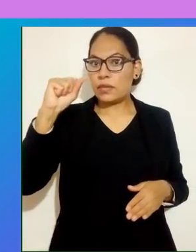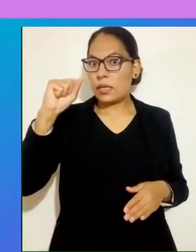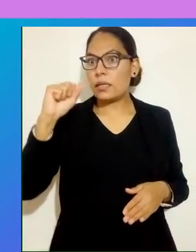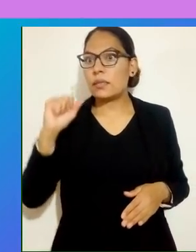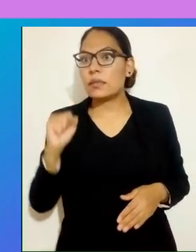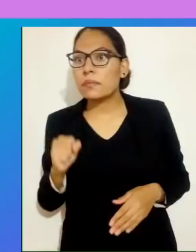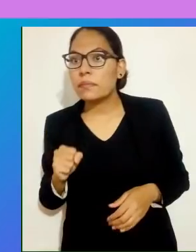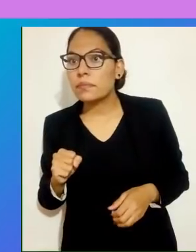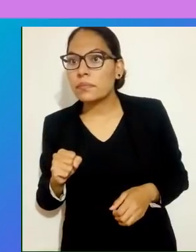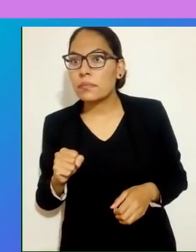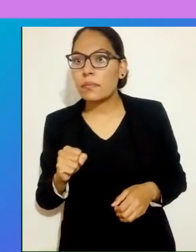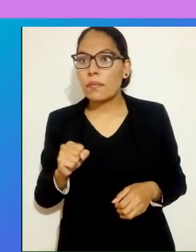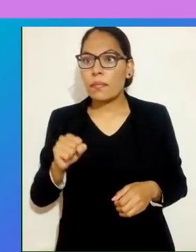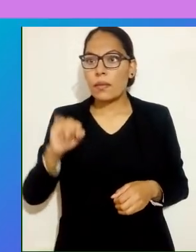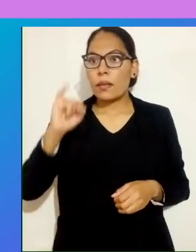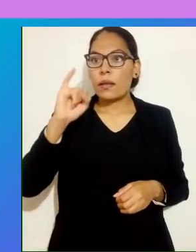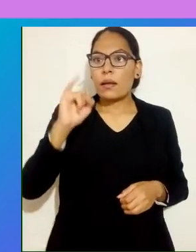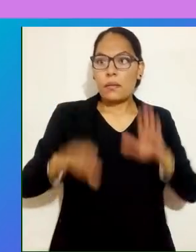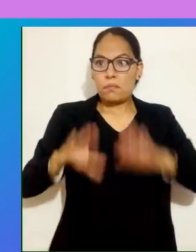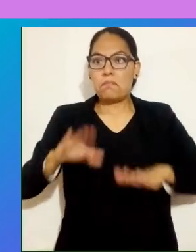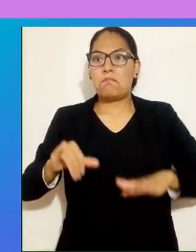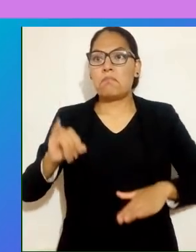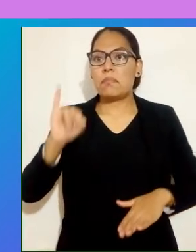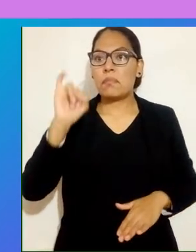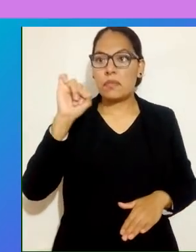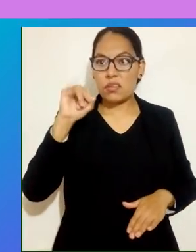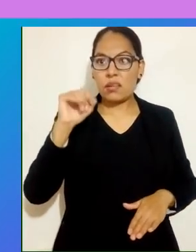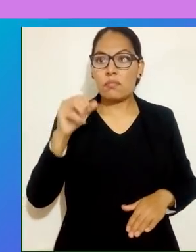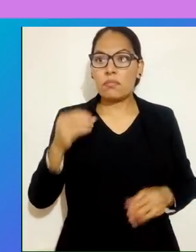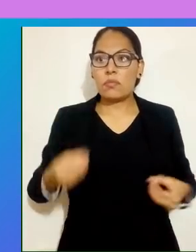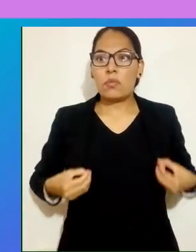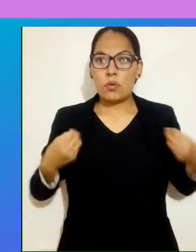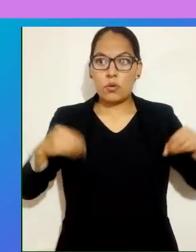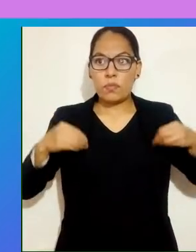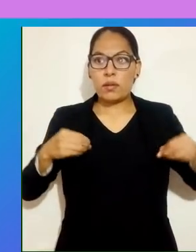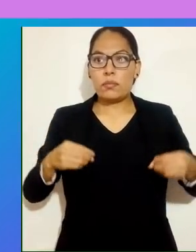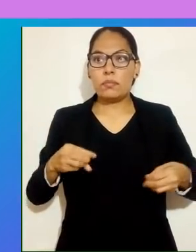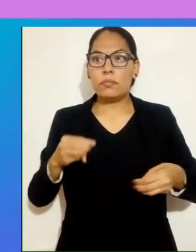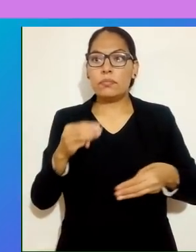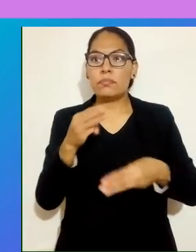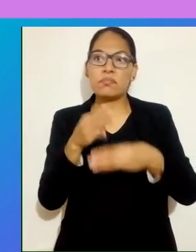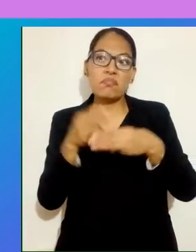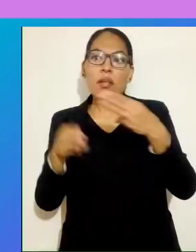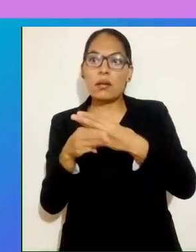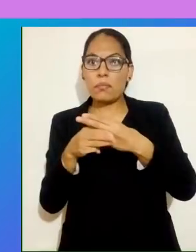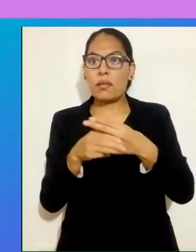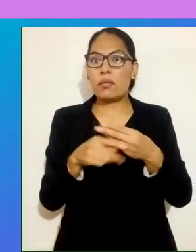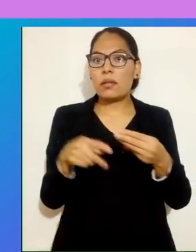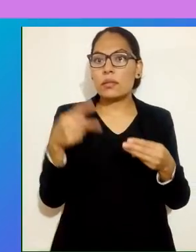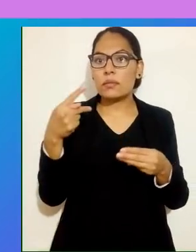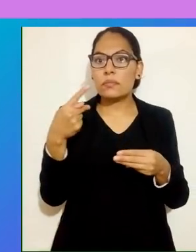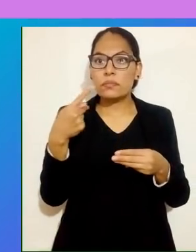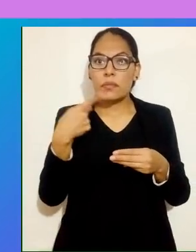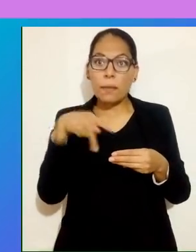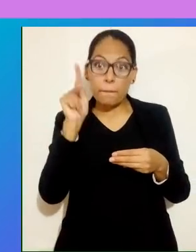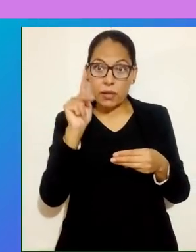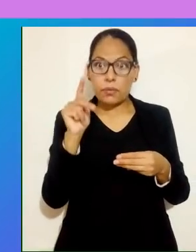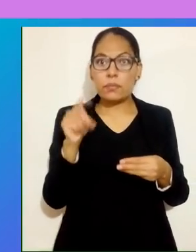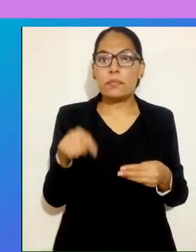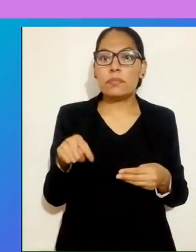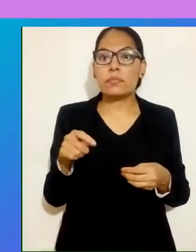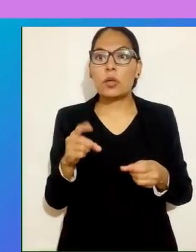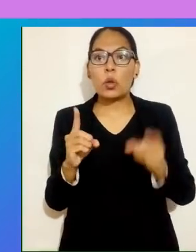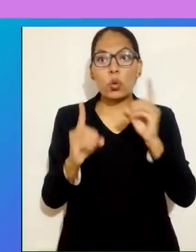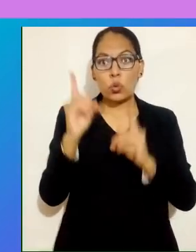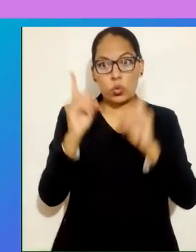niños, online o en modalidad presencial? ¿Y cómo estas herramientas nos ayudarán